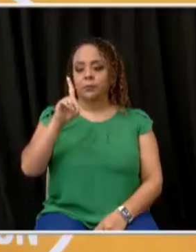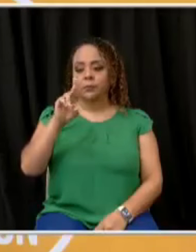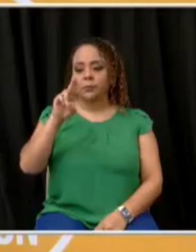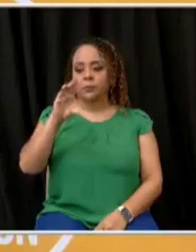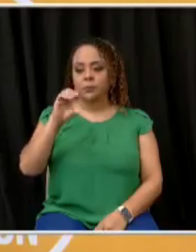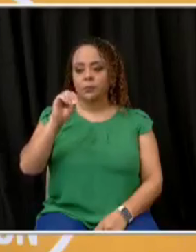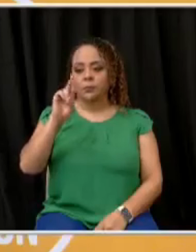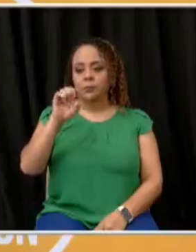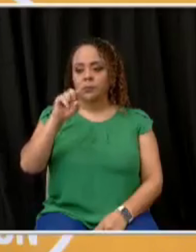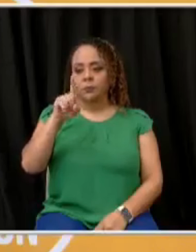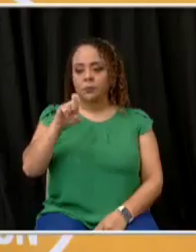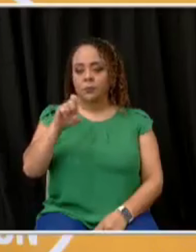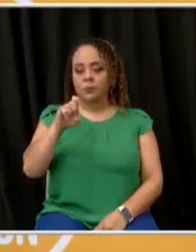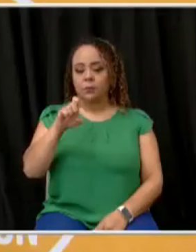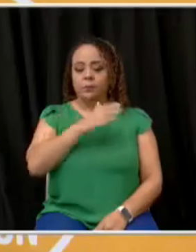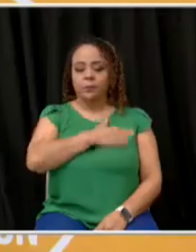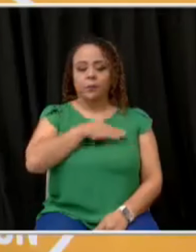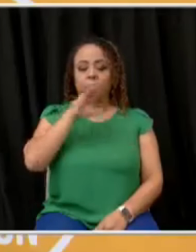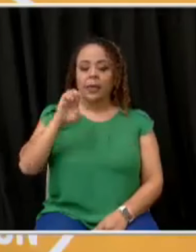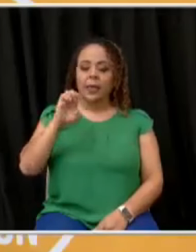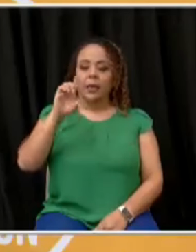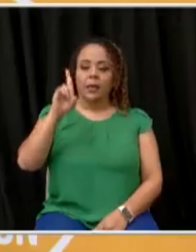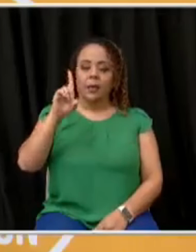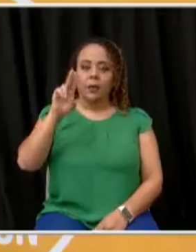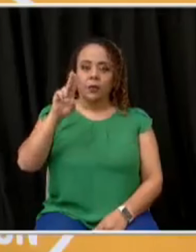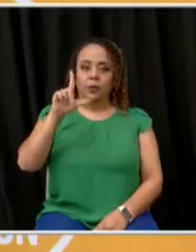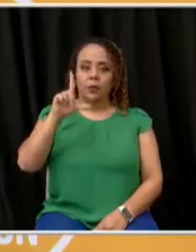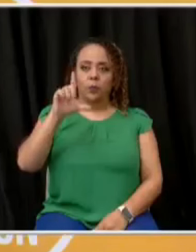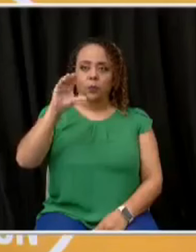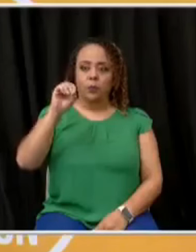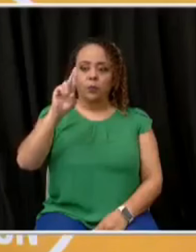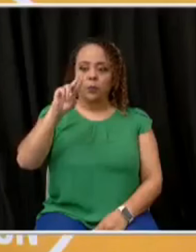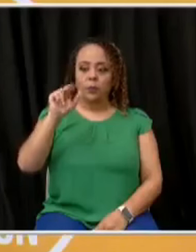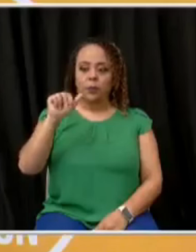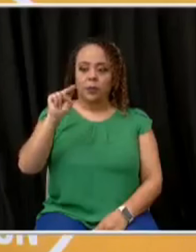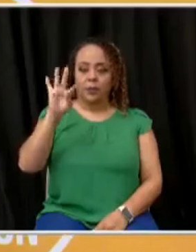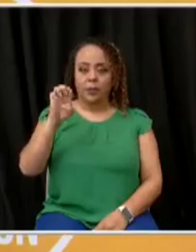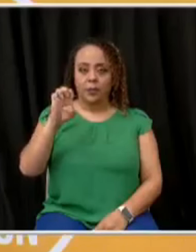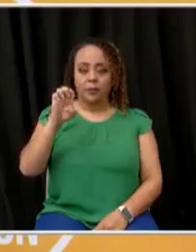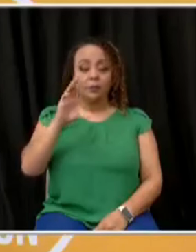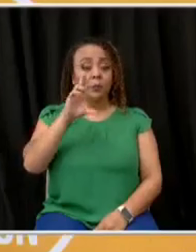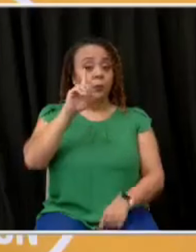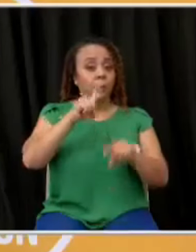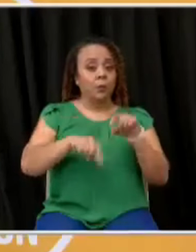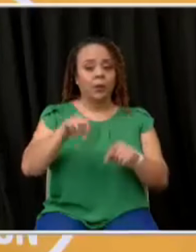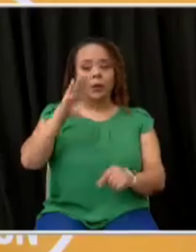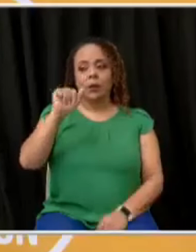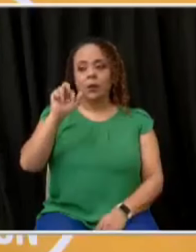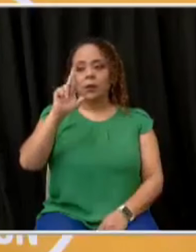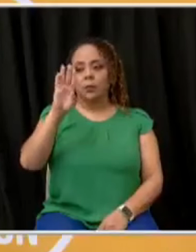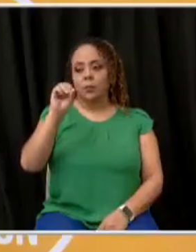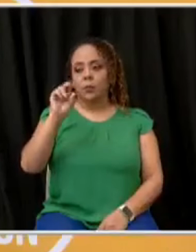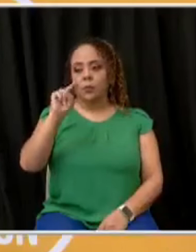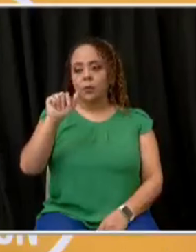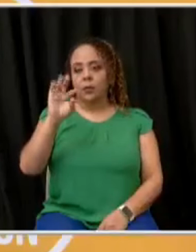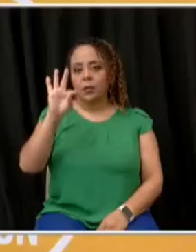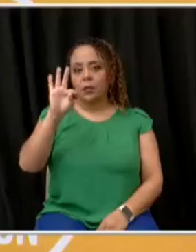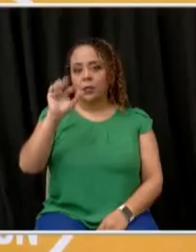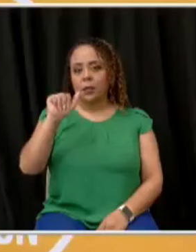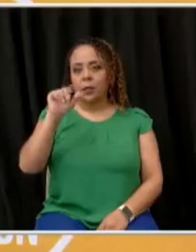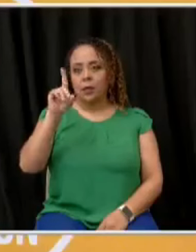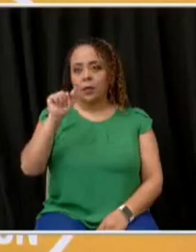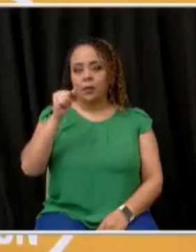naturales ni artificiales. Ok. No puede ser con gas, no puede ser carbonatada. Carbonatada, muy bien. Eso incluye la cerveza, ¿va?